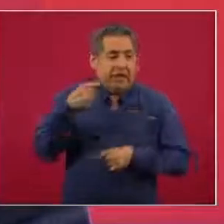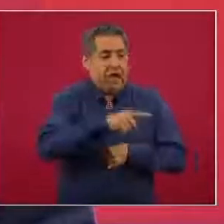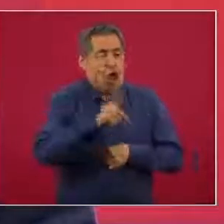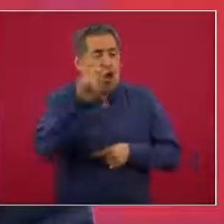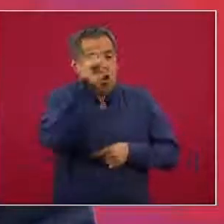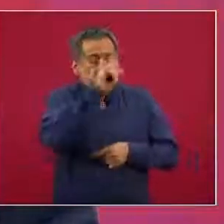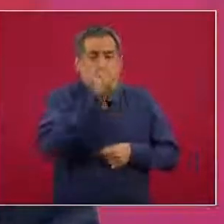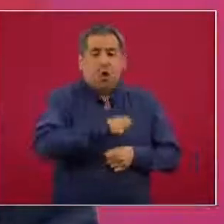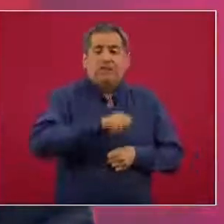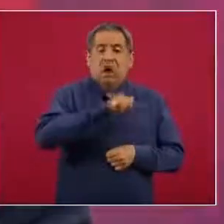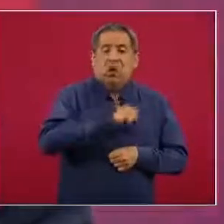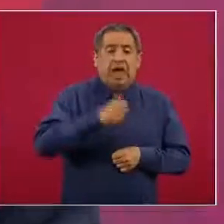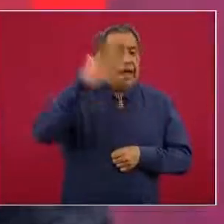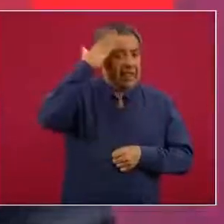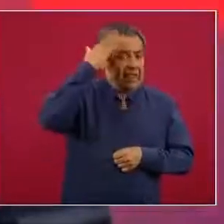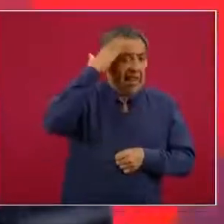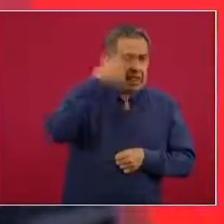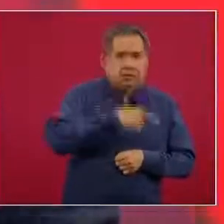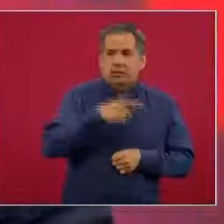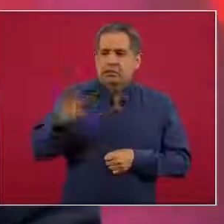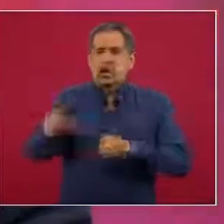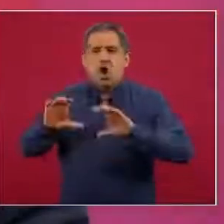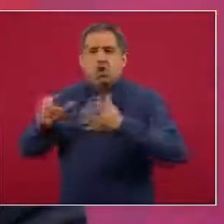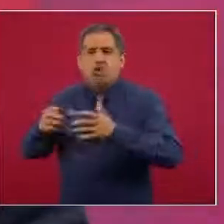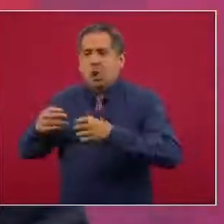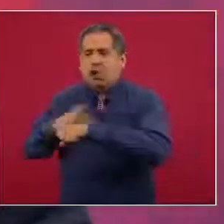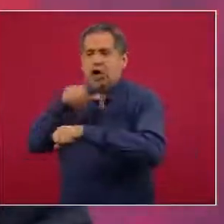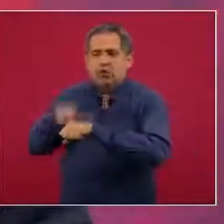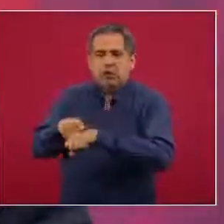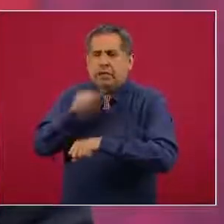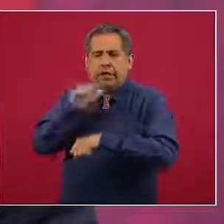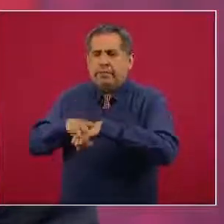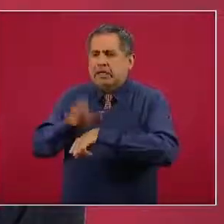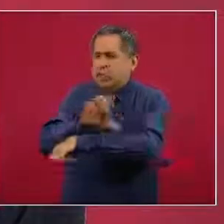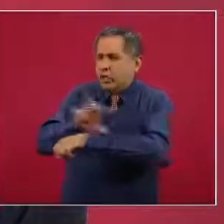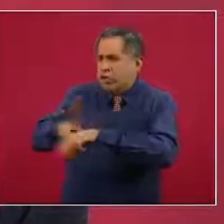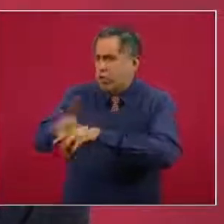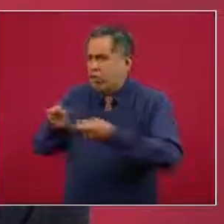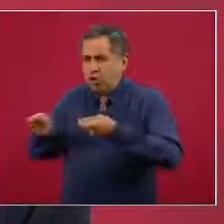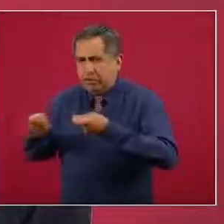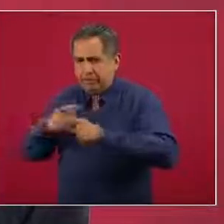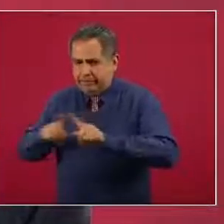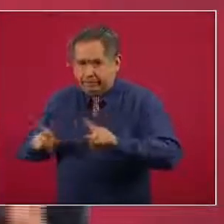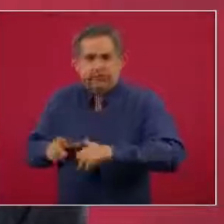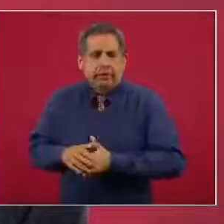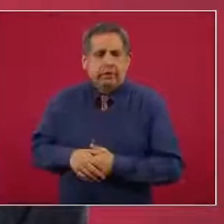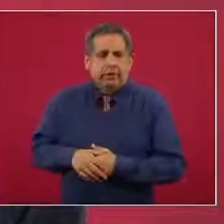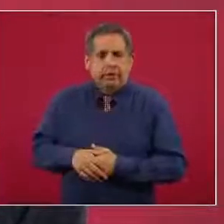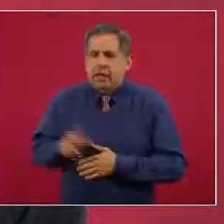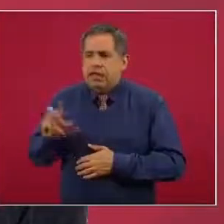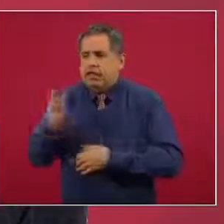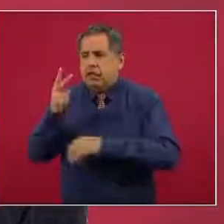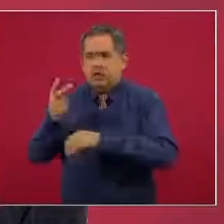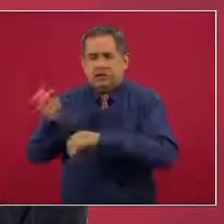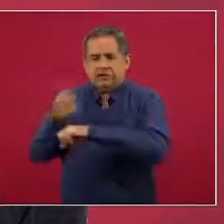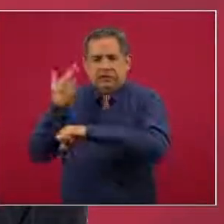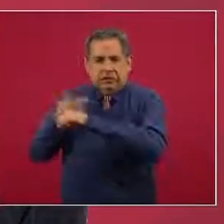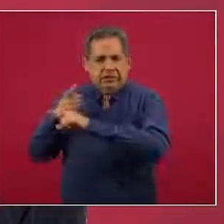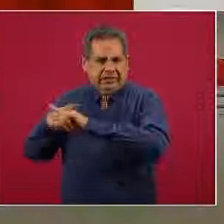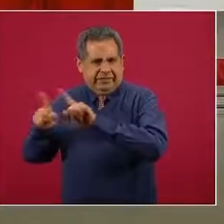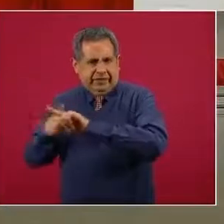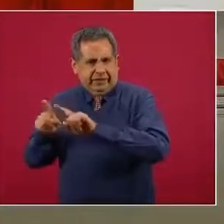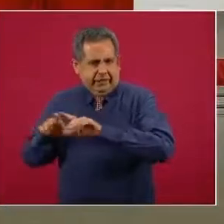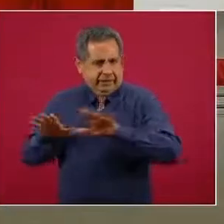Salubridad General. El Consejo Nacional de Salud es un órgano de coordinación del sector salud. Los 32 secretarias y